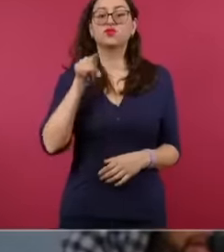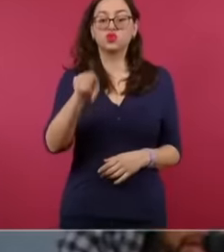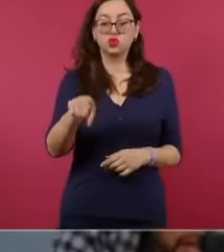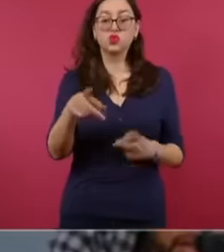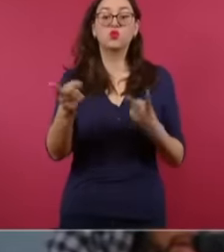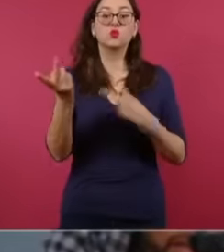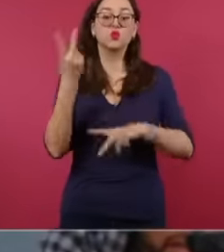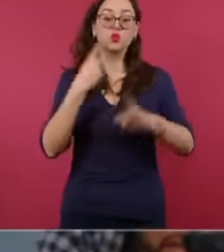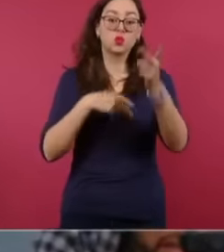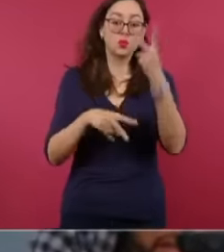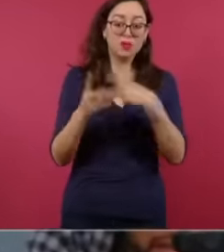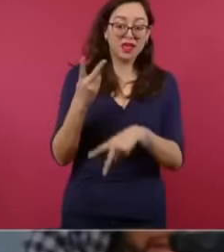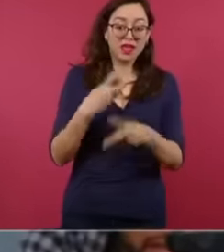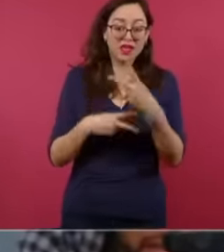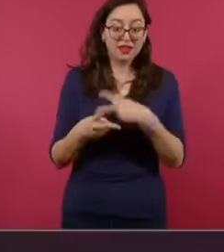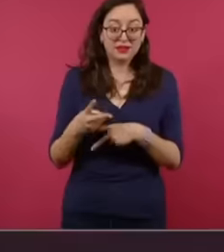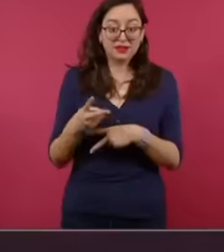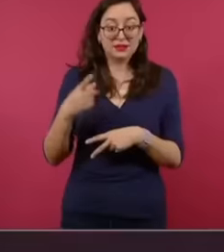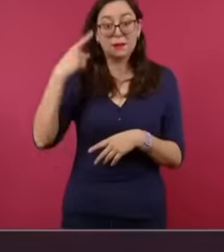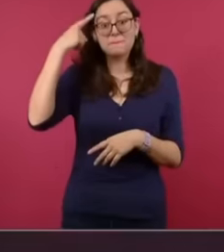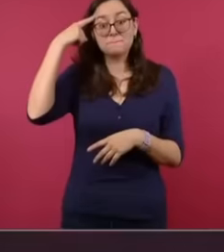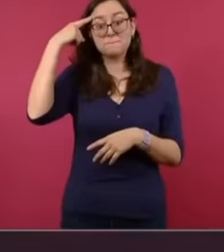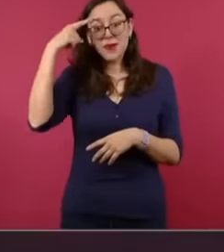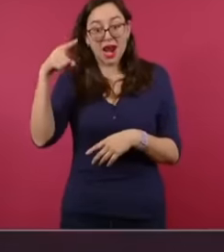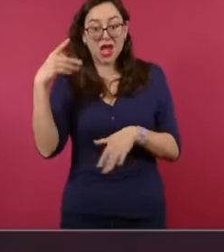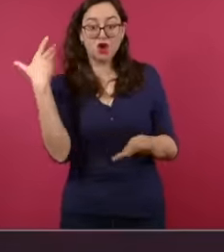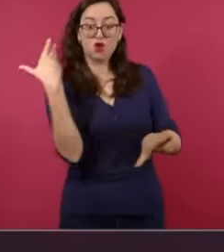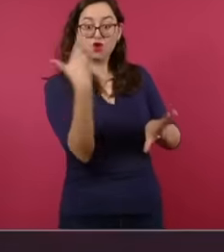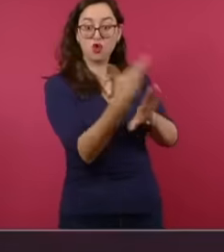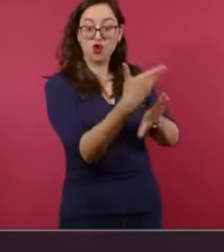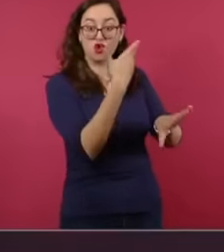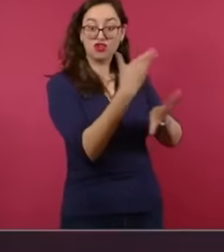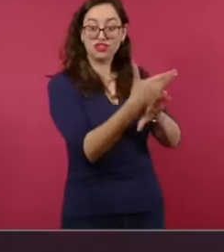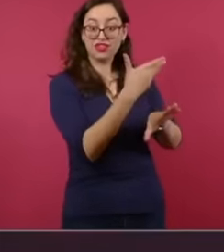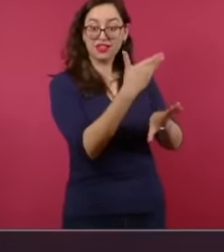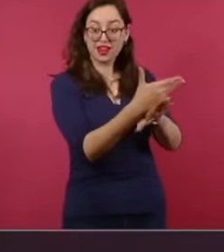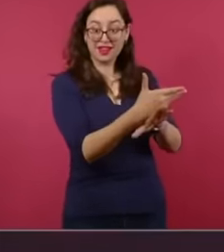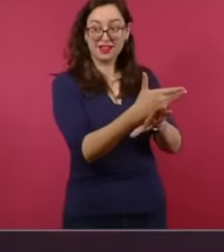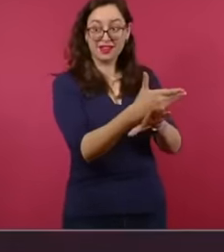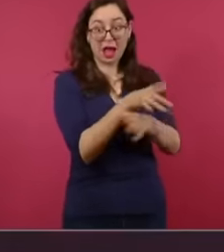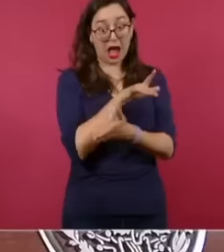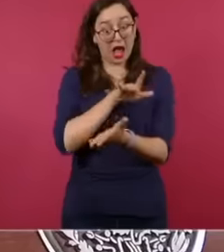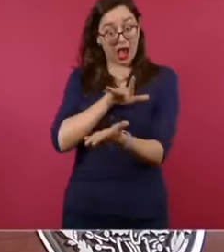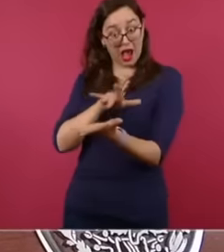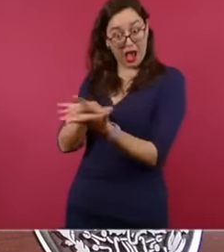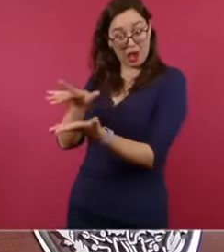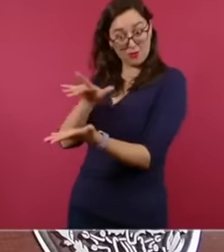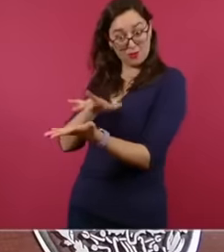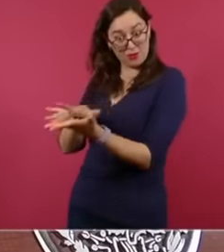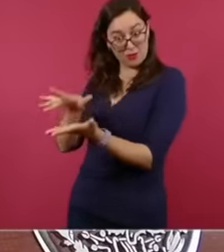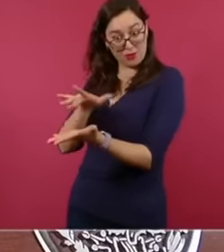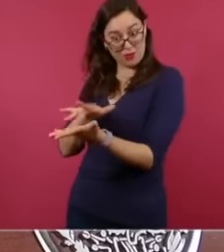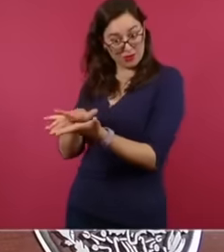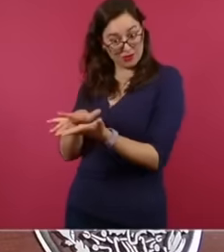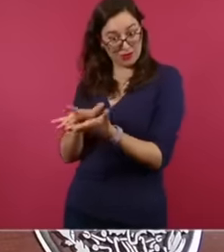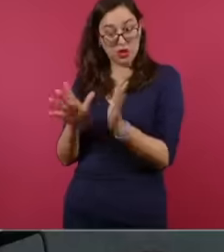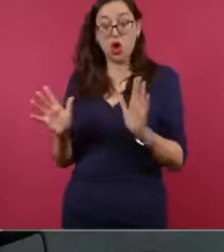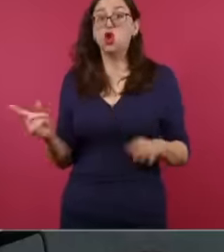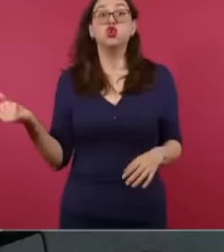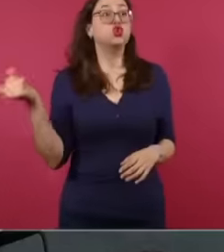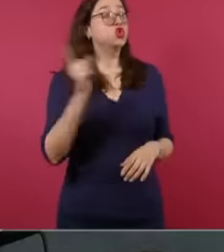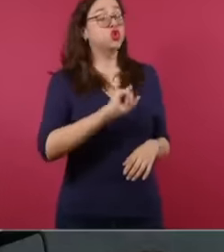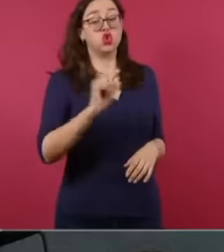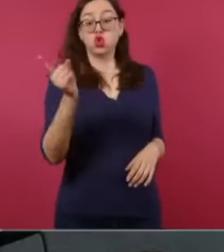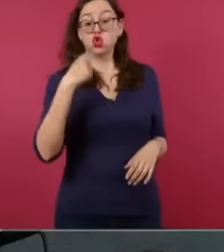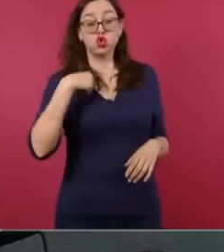lado. Aquí y vienes a hablar mal. ¿Sí? De un bloque. No vengo a mover nada, le estoy dando hechos.